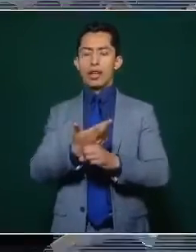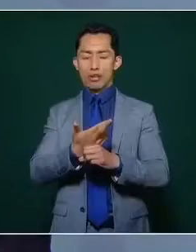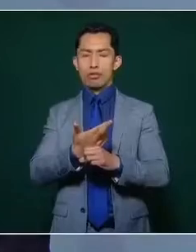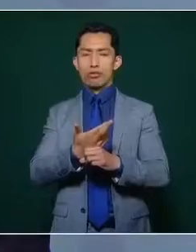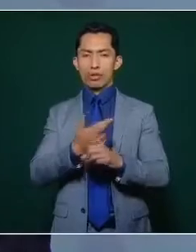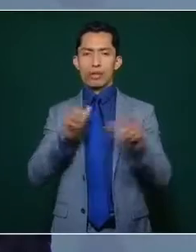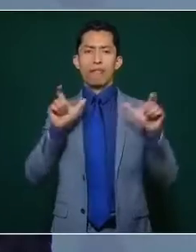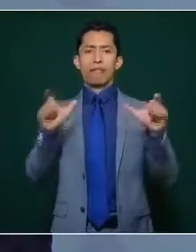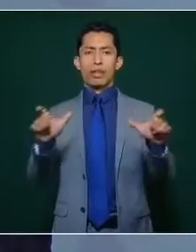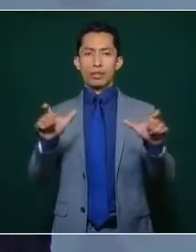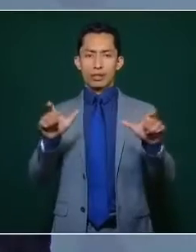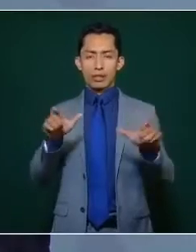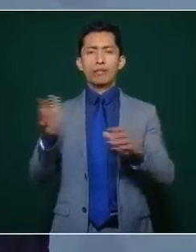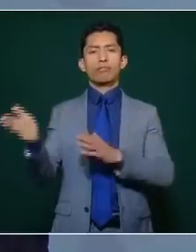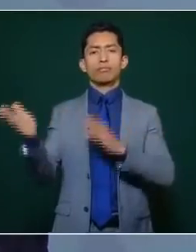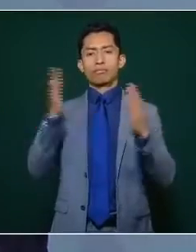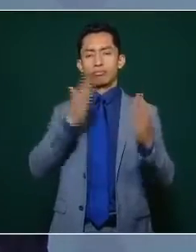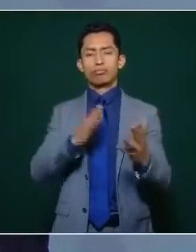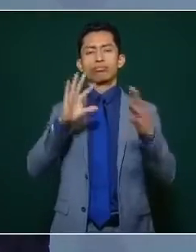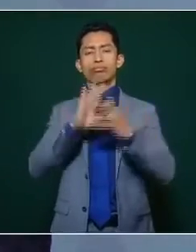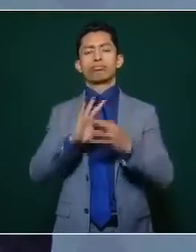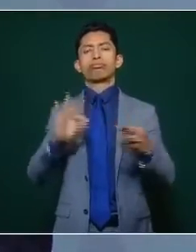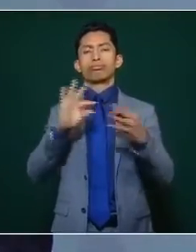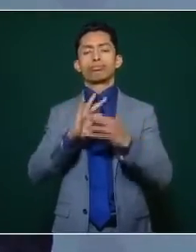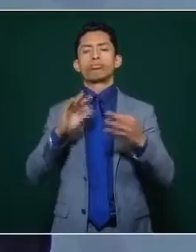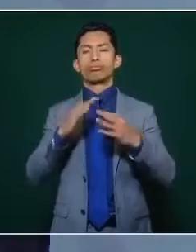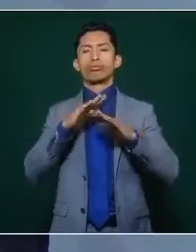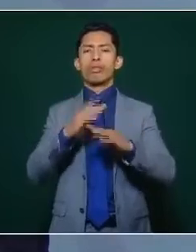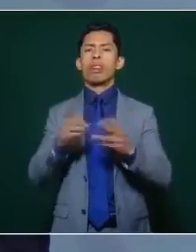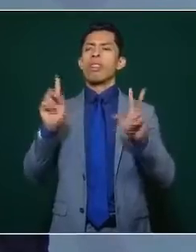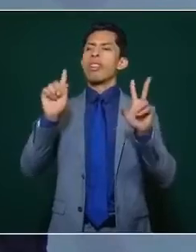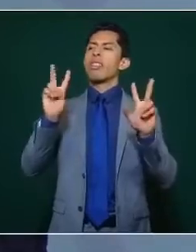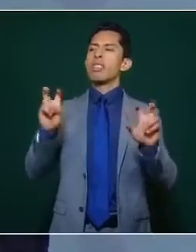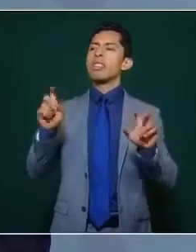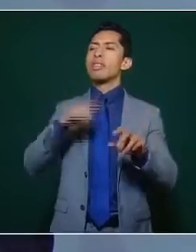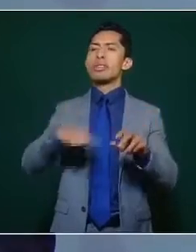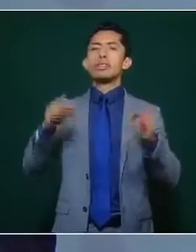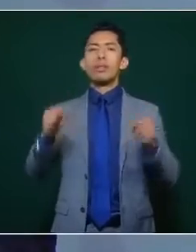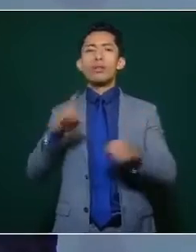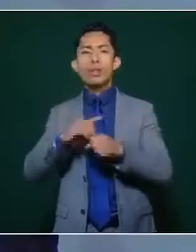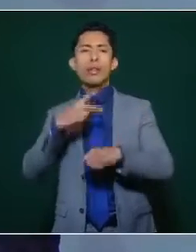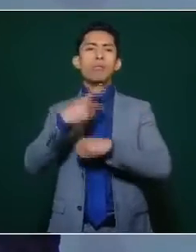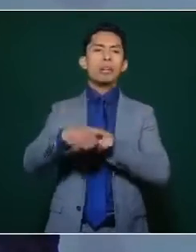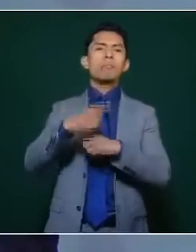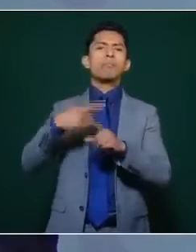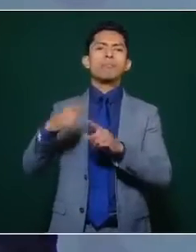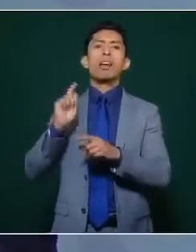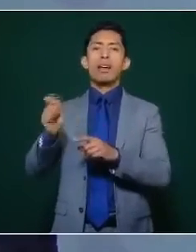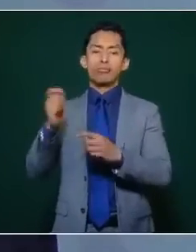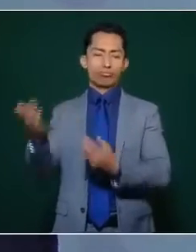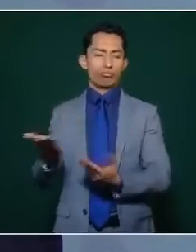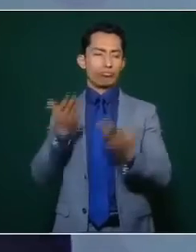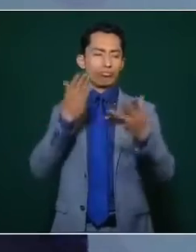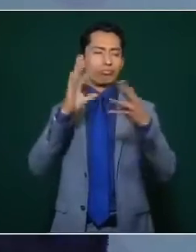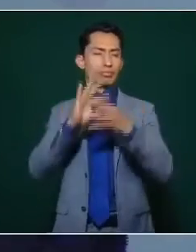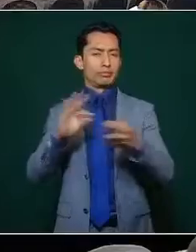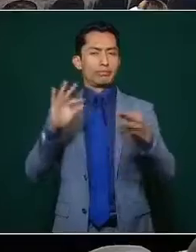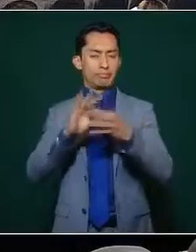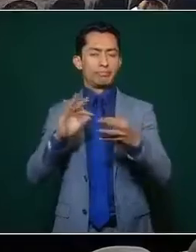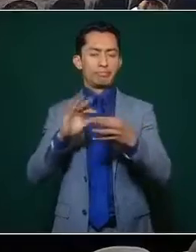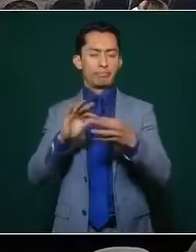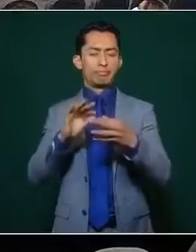va a informar sobre la situación de seguridad en Hidalgo. Y